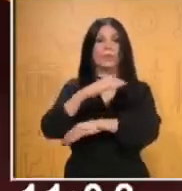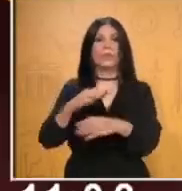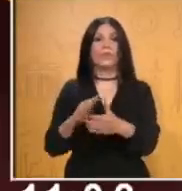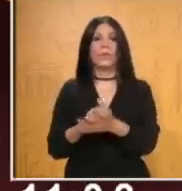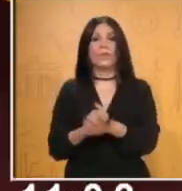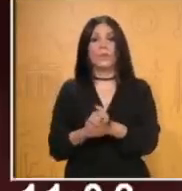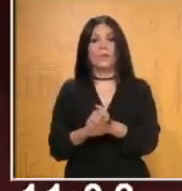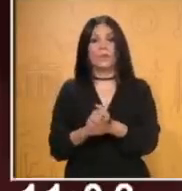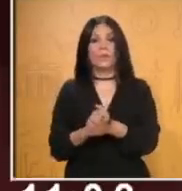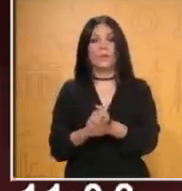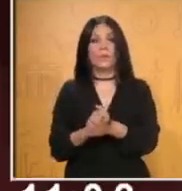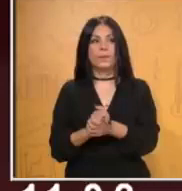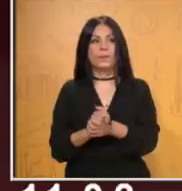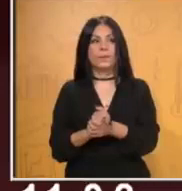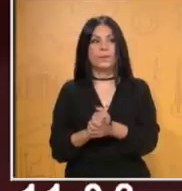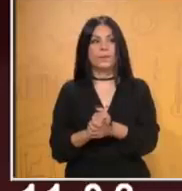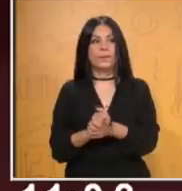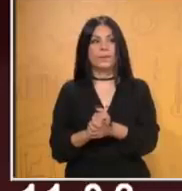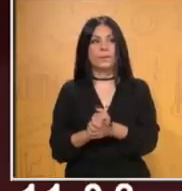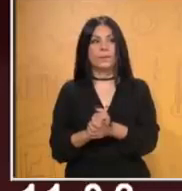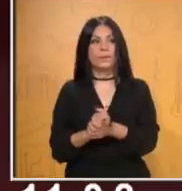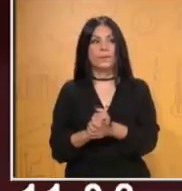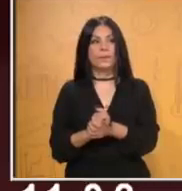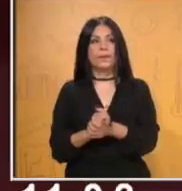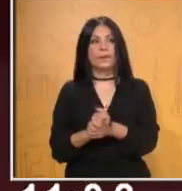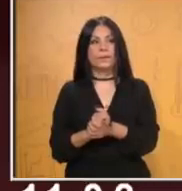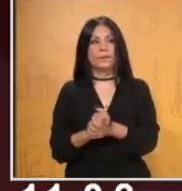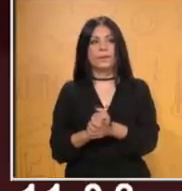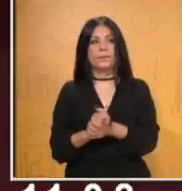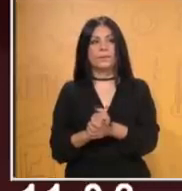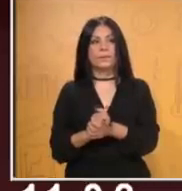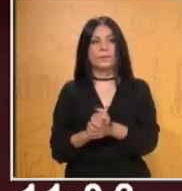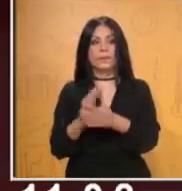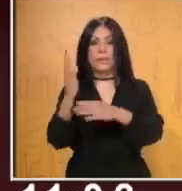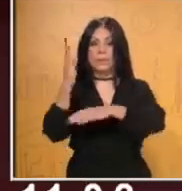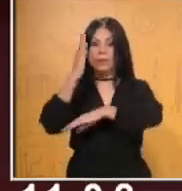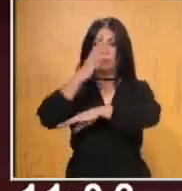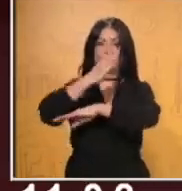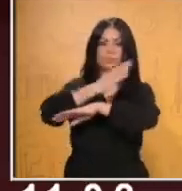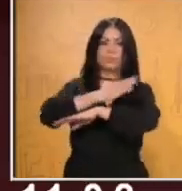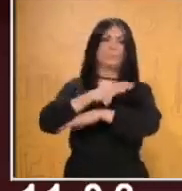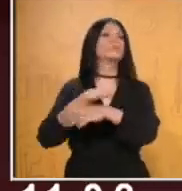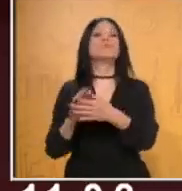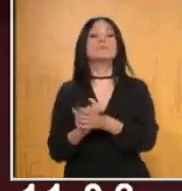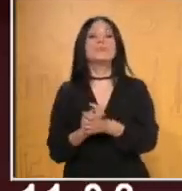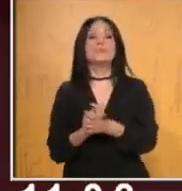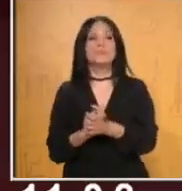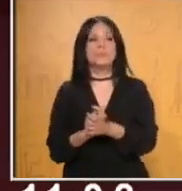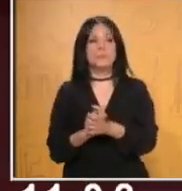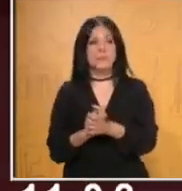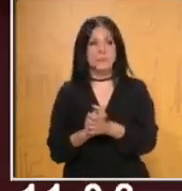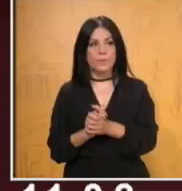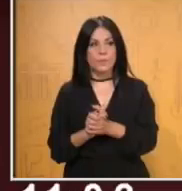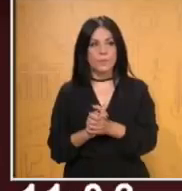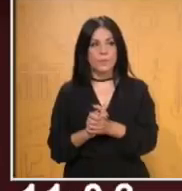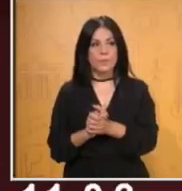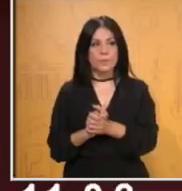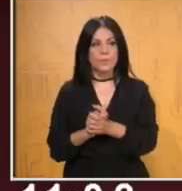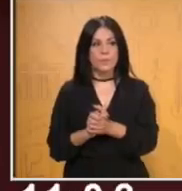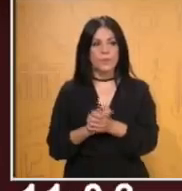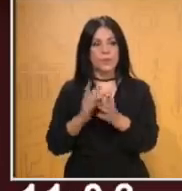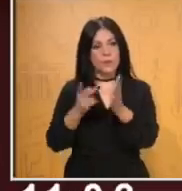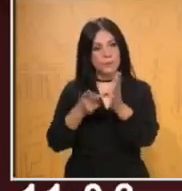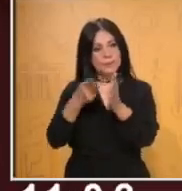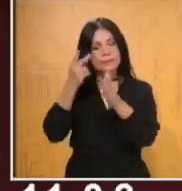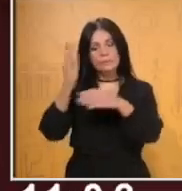Ahí en pantallita te va a aparecer a nuestros amiguitos, lo doblamos a la mitad, el que habíamos doblado en cuatro partes iguales. Lo volvemos a doblar y nos va a